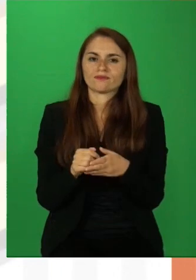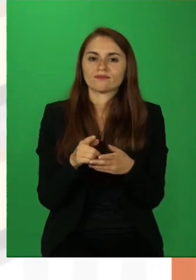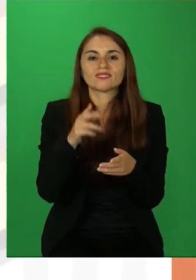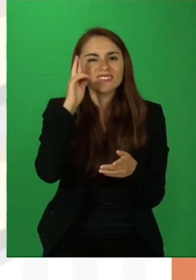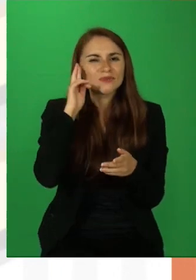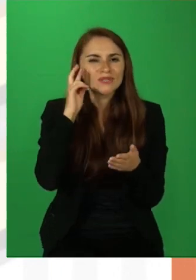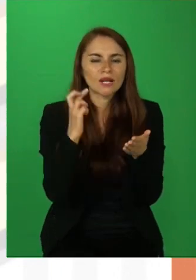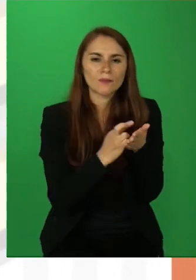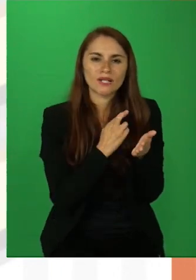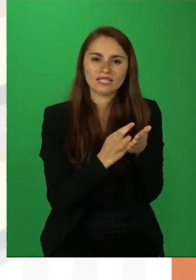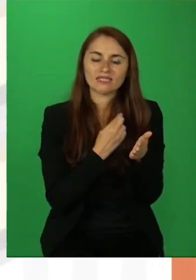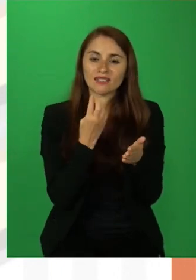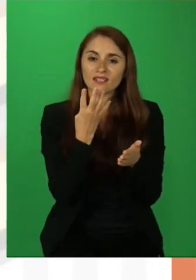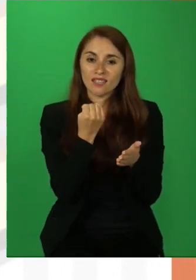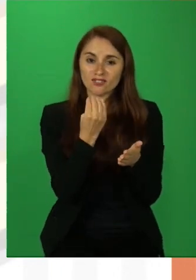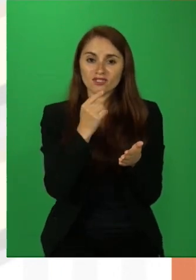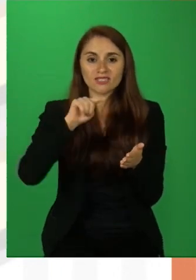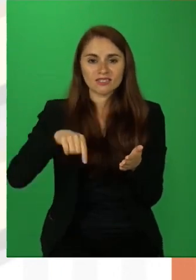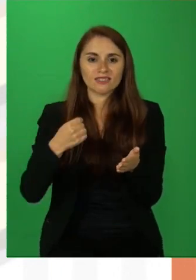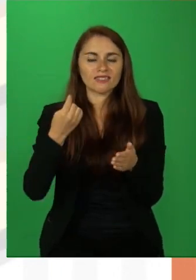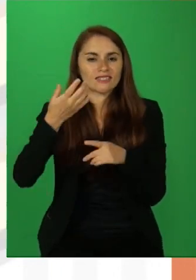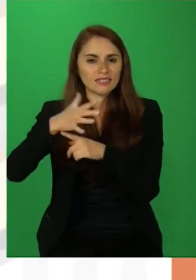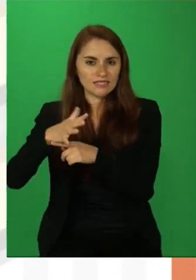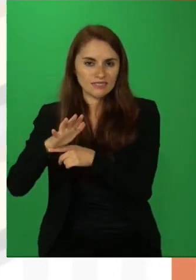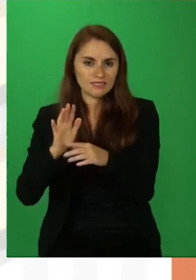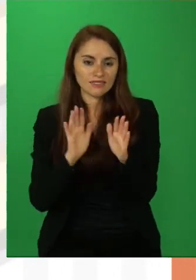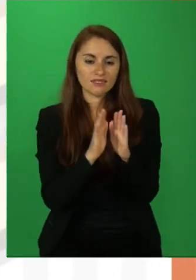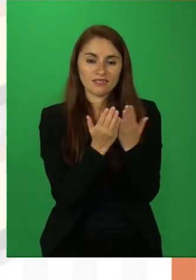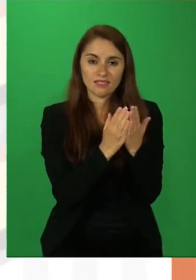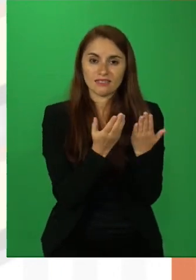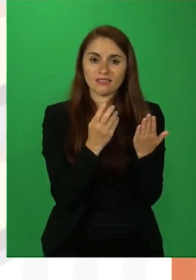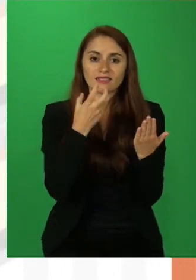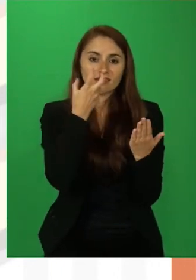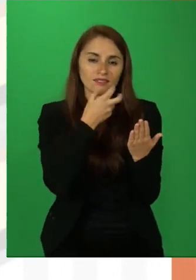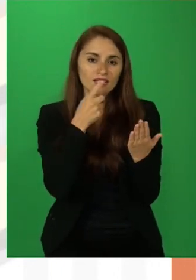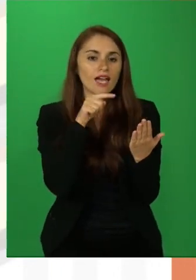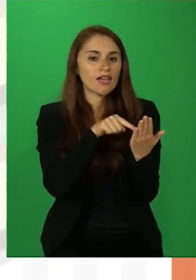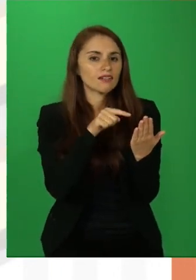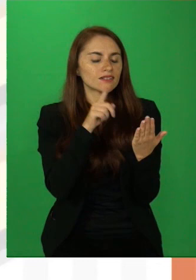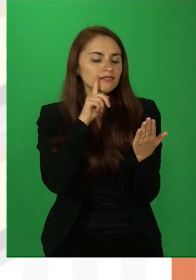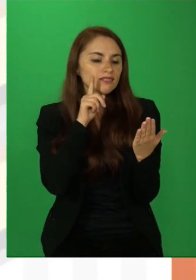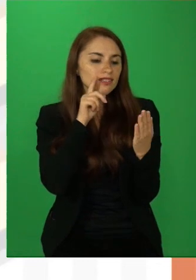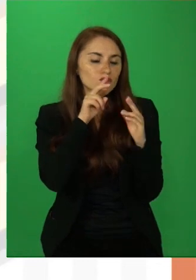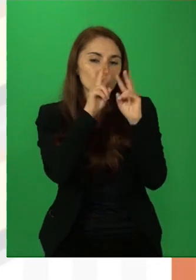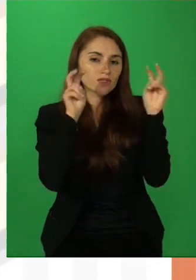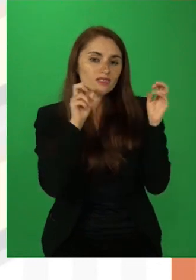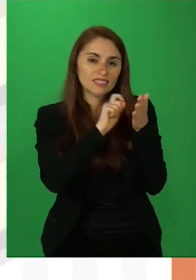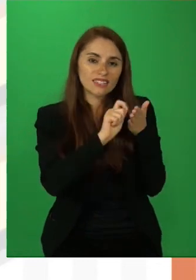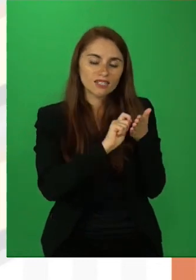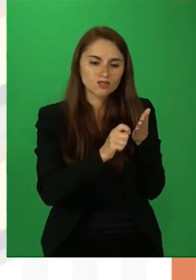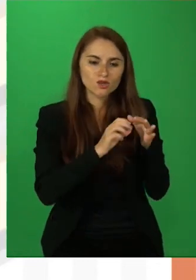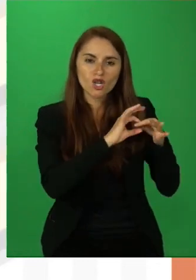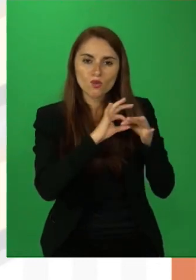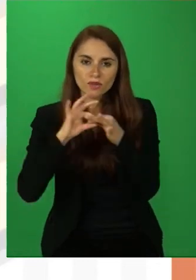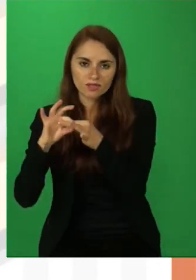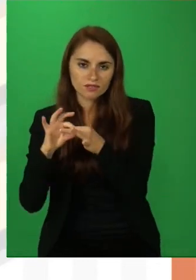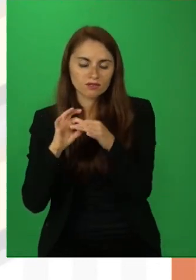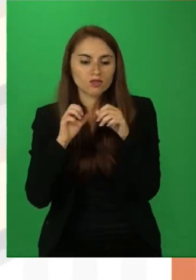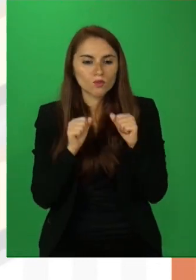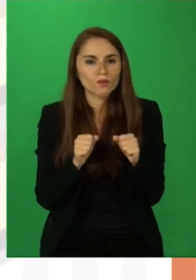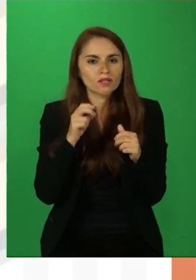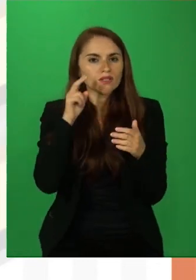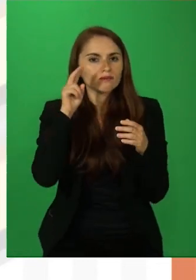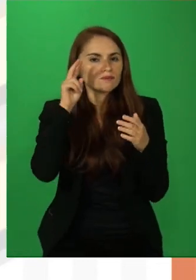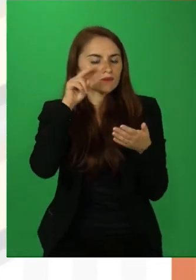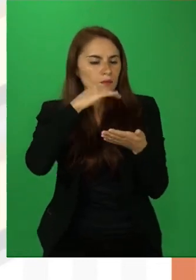la página número 14 y 15 de tu texto. Allí hay un texto argumentativo, por lo tanto, puedes aplicar los pasos de análisis